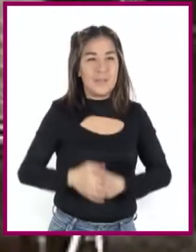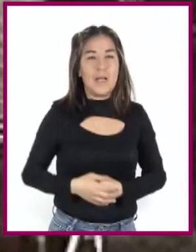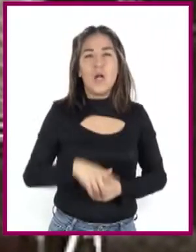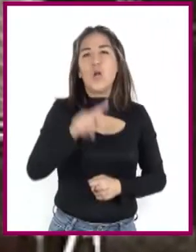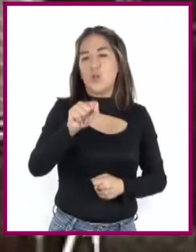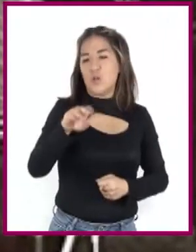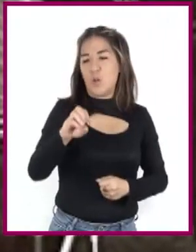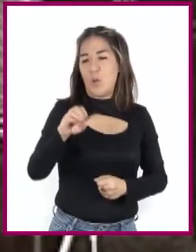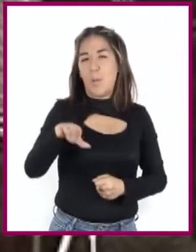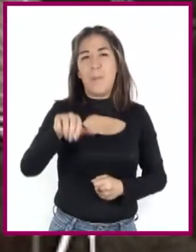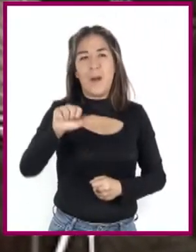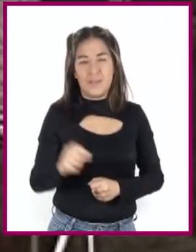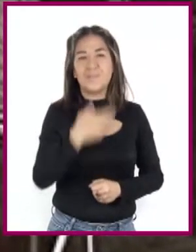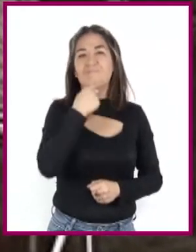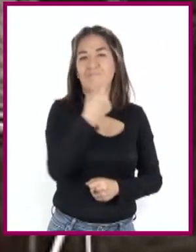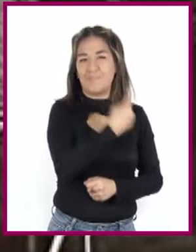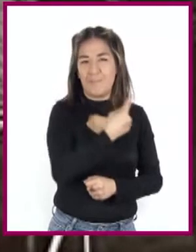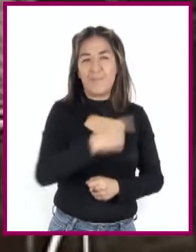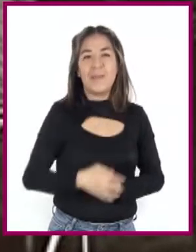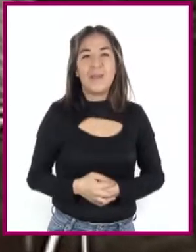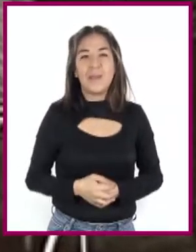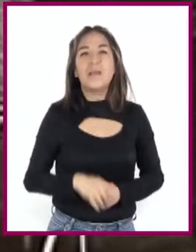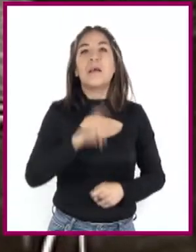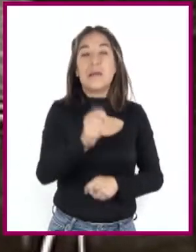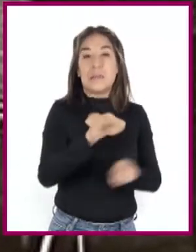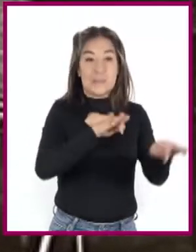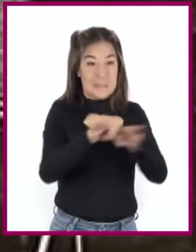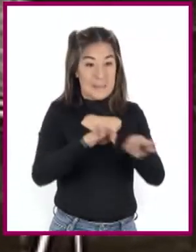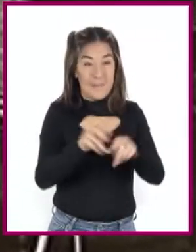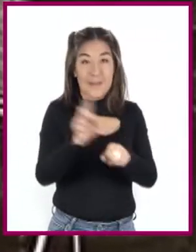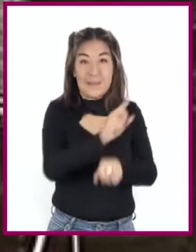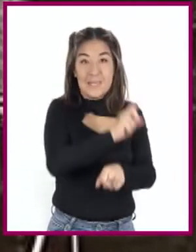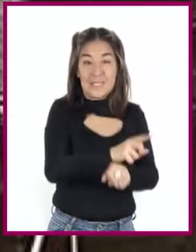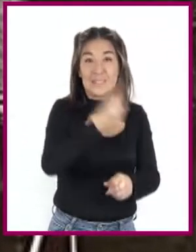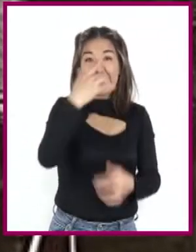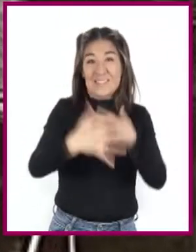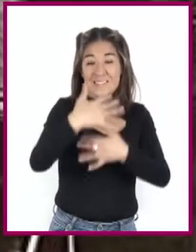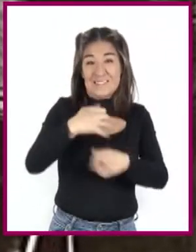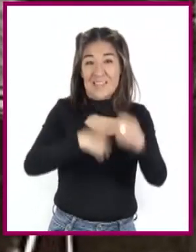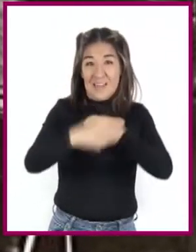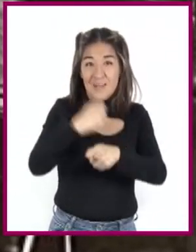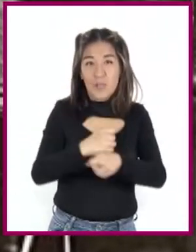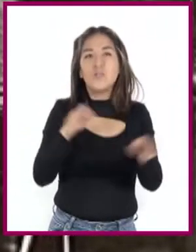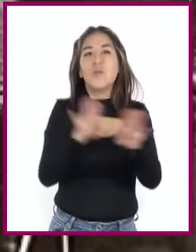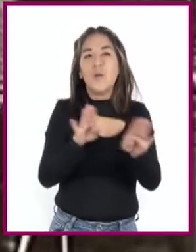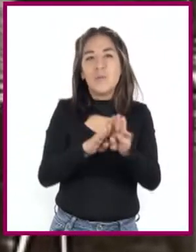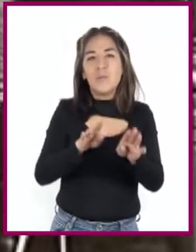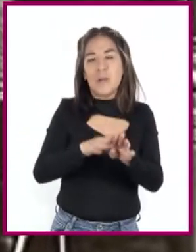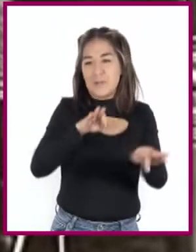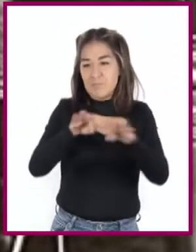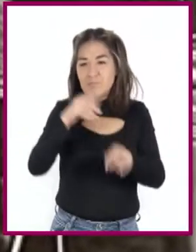Edison, quien había trabajado desde los 15 años como telegrafista e inventó en